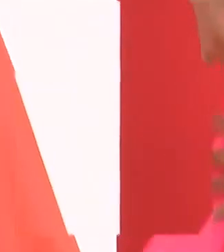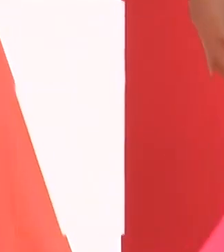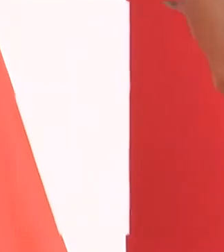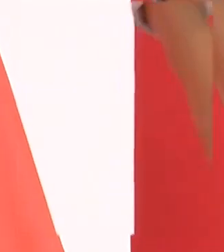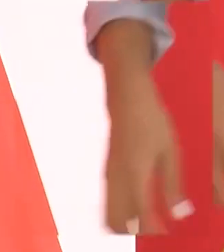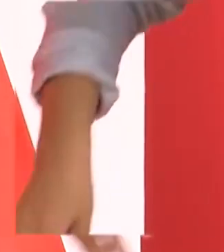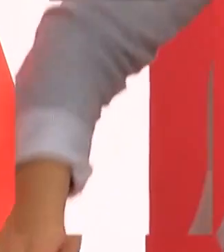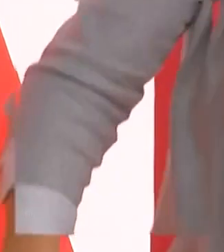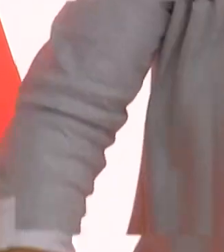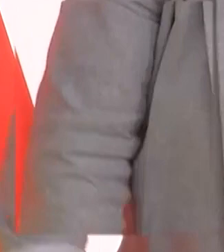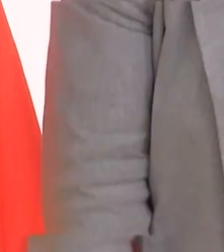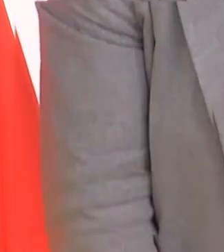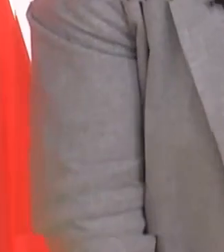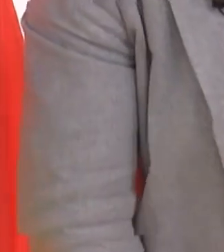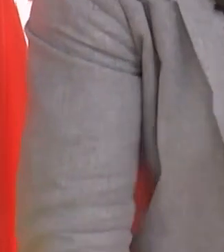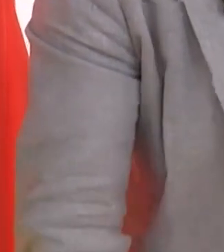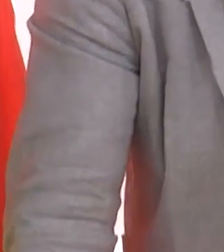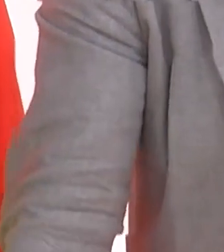¿Por qué no? Ajá.